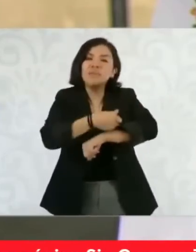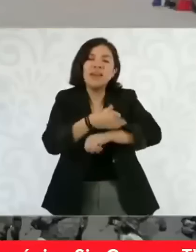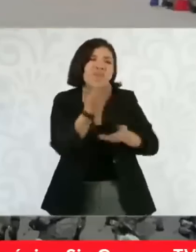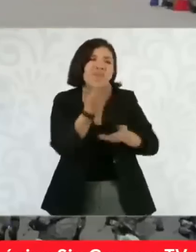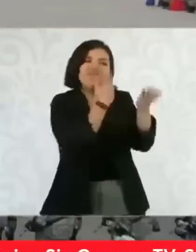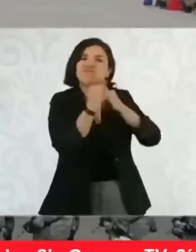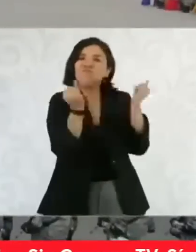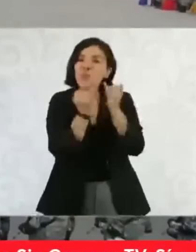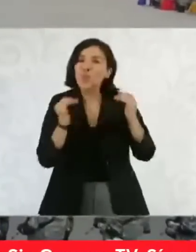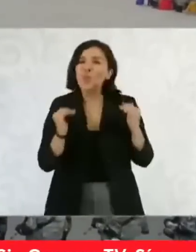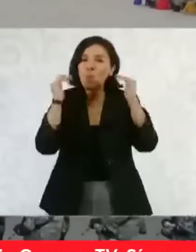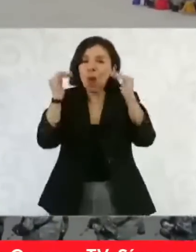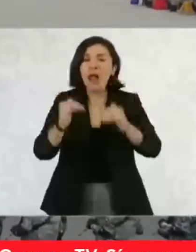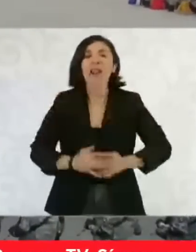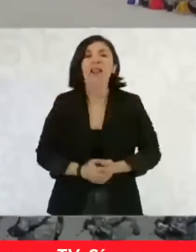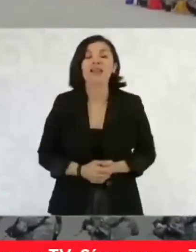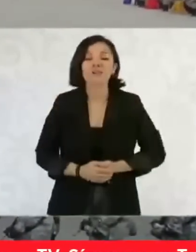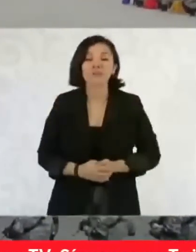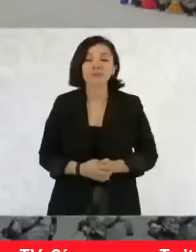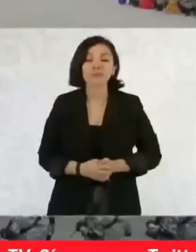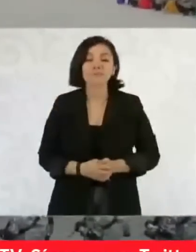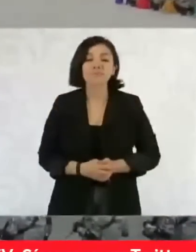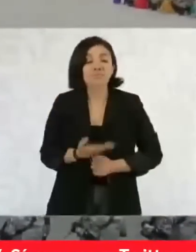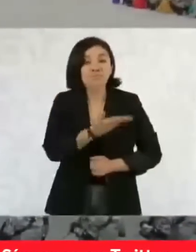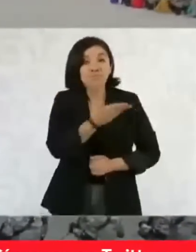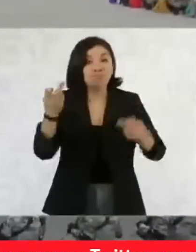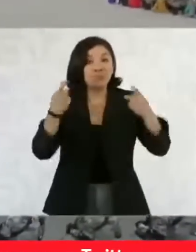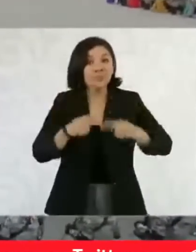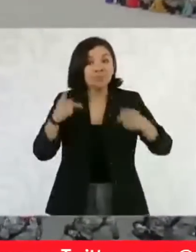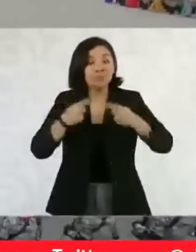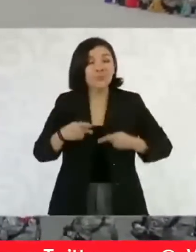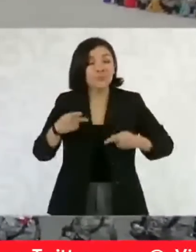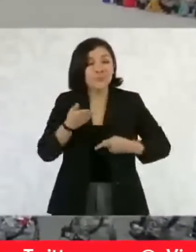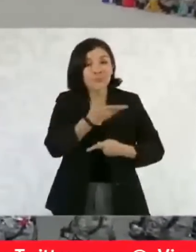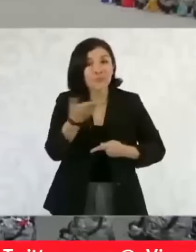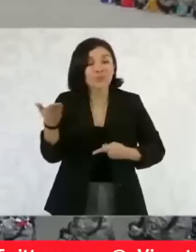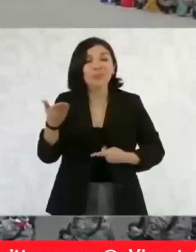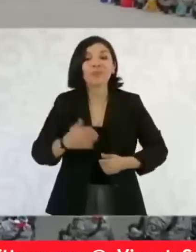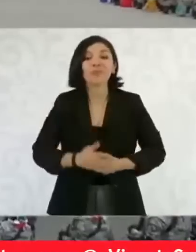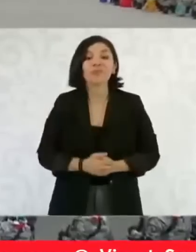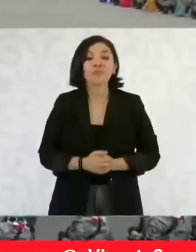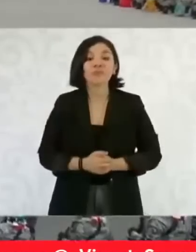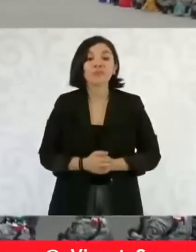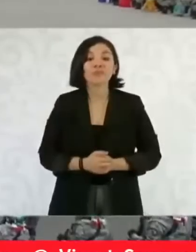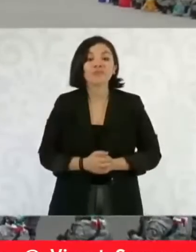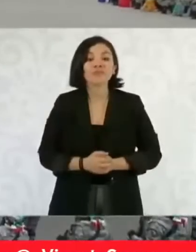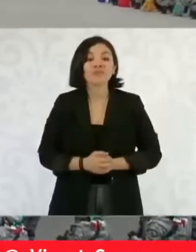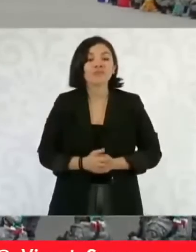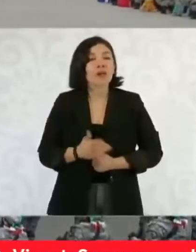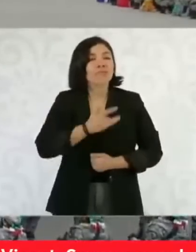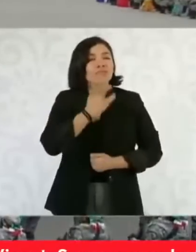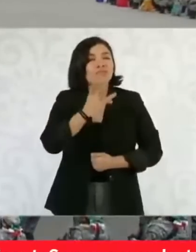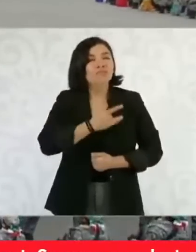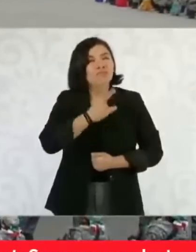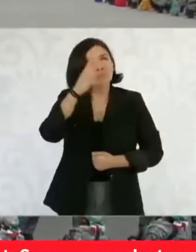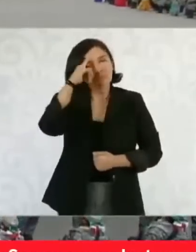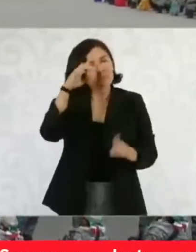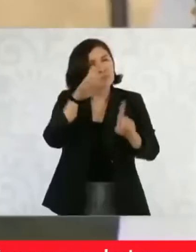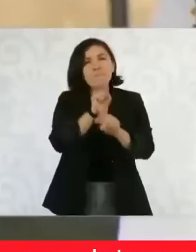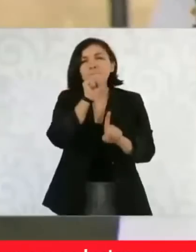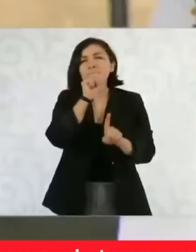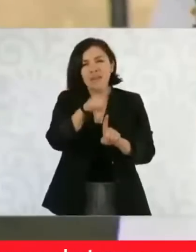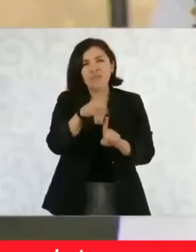Amable auditorio, con la firmeza de los ideales del